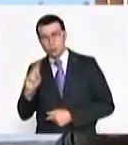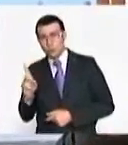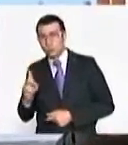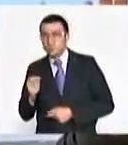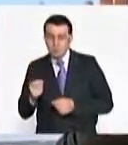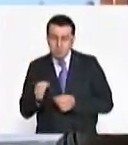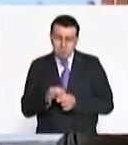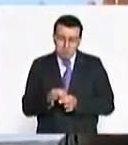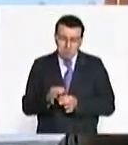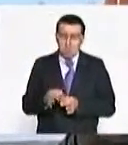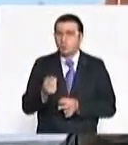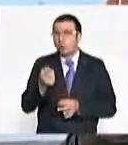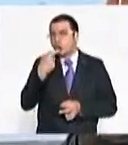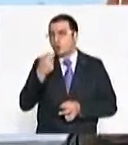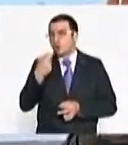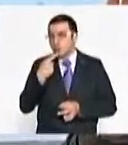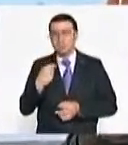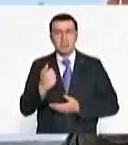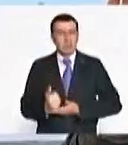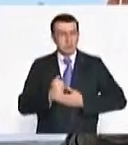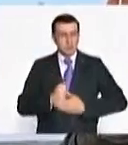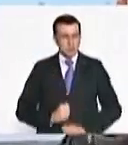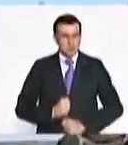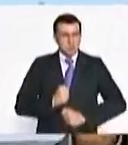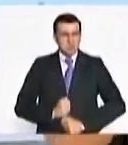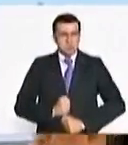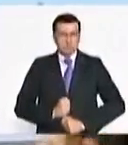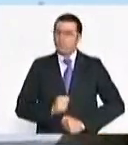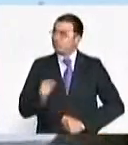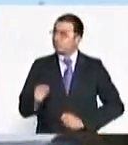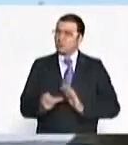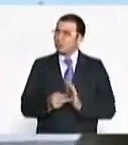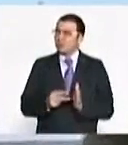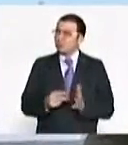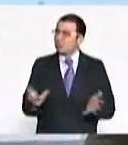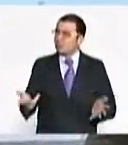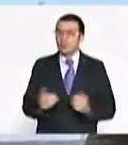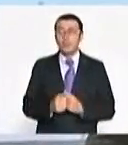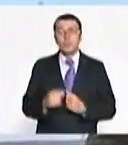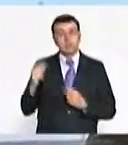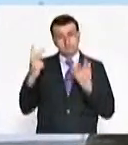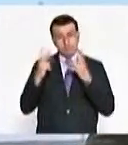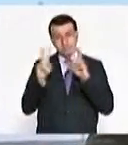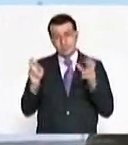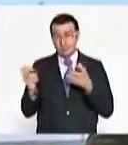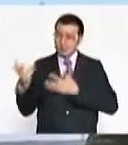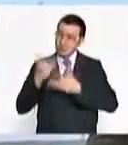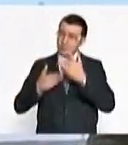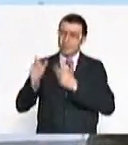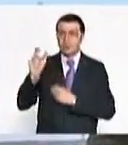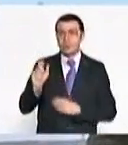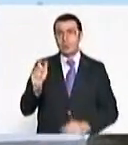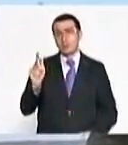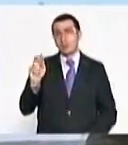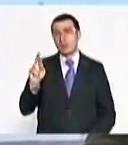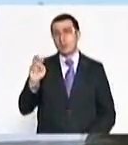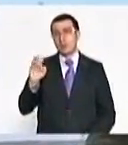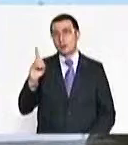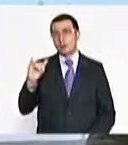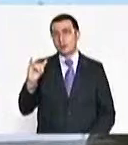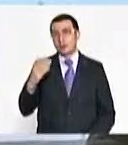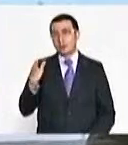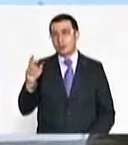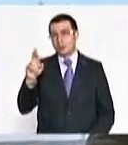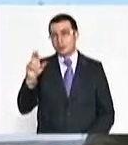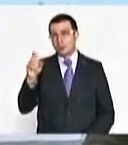acuerdo pues al tipo de producto. Hoy quiero compartir este tema con el doctor Freddy Rosero, que se ha dedicado a